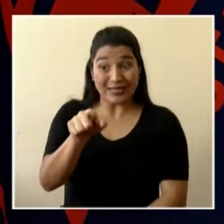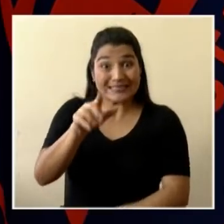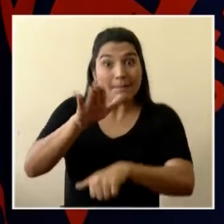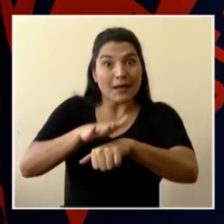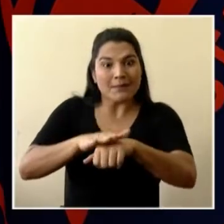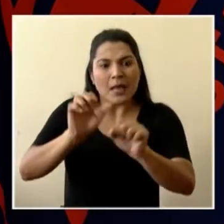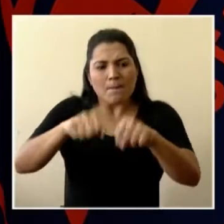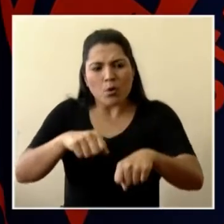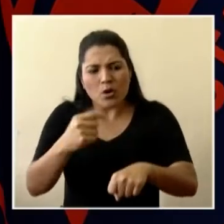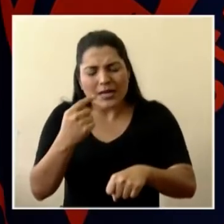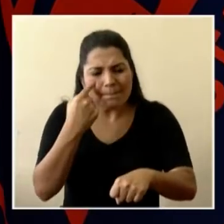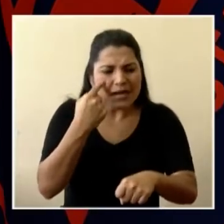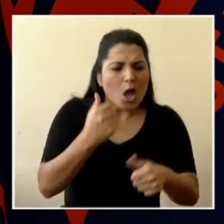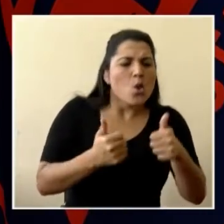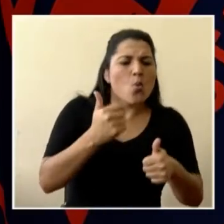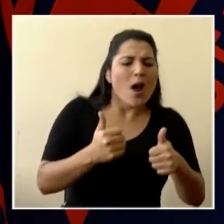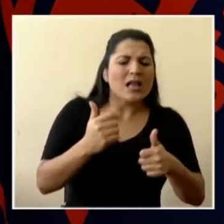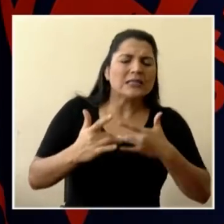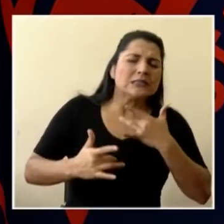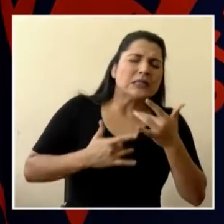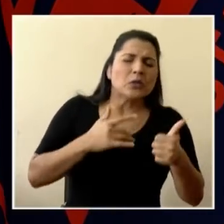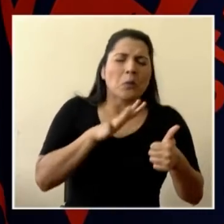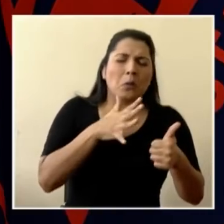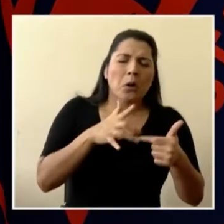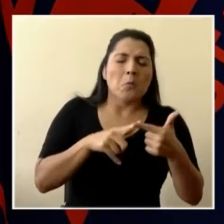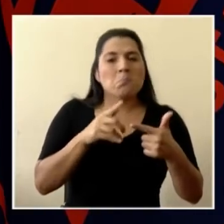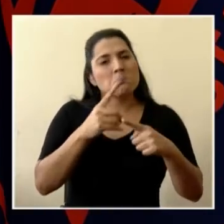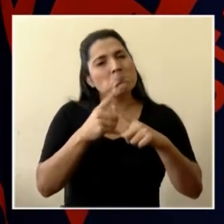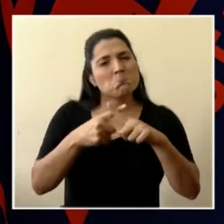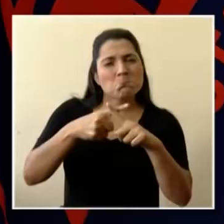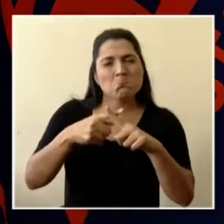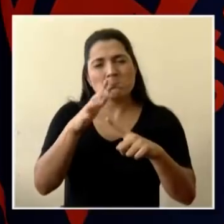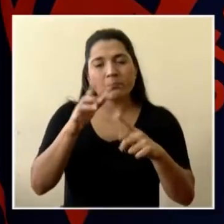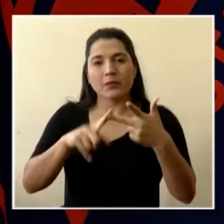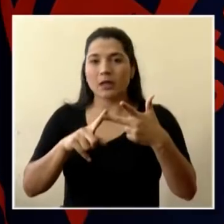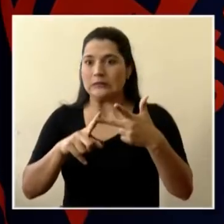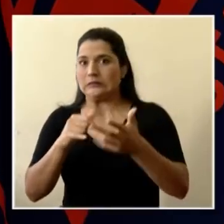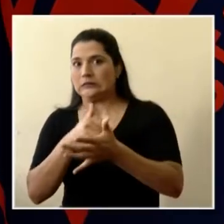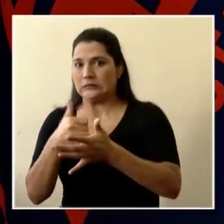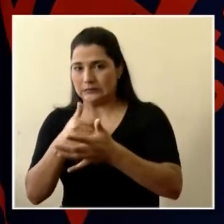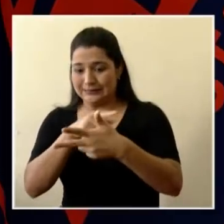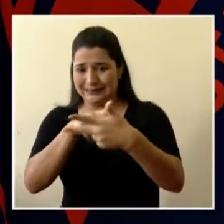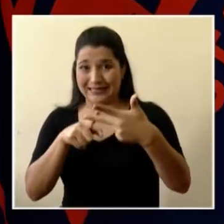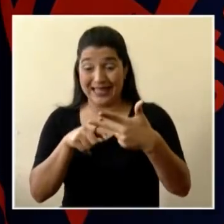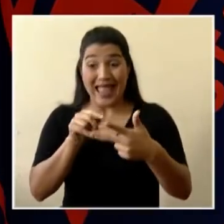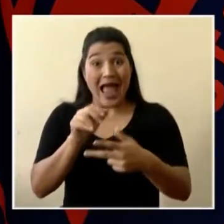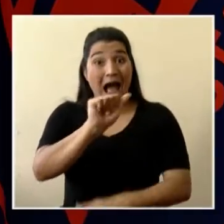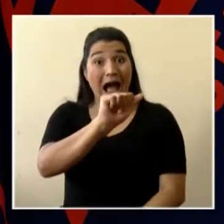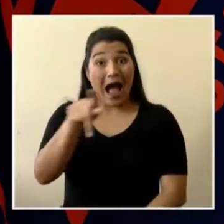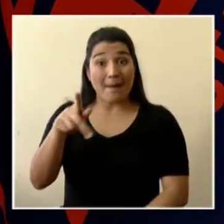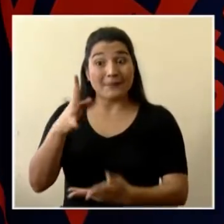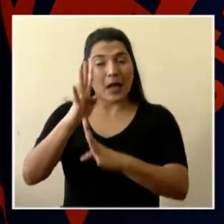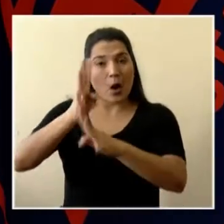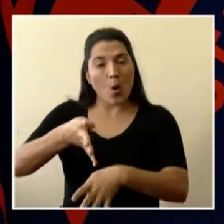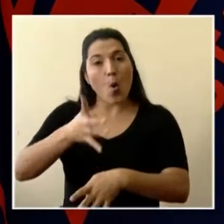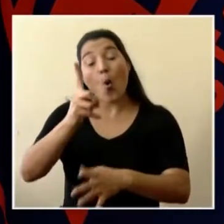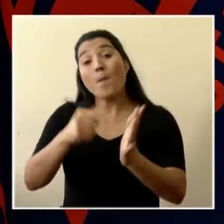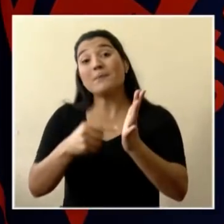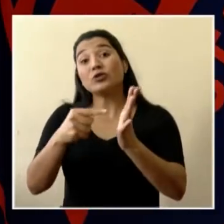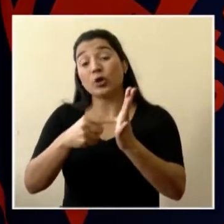pacientes tienen síntomas leves, moderados y severos. Esa app ya se ha bajado por 1.6 millones de personas, pero yo, aprovechando esta pregunta,